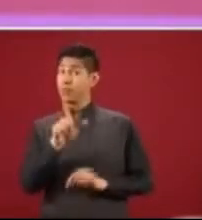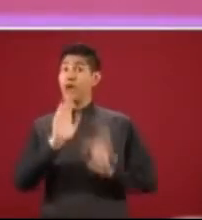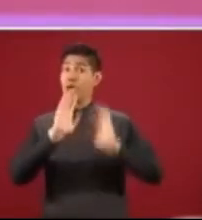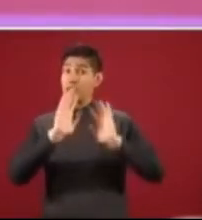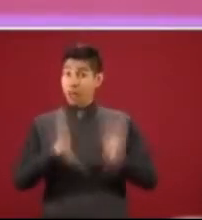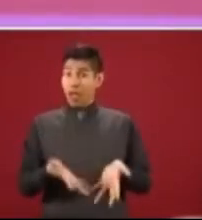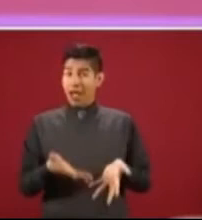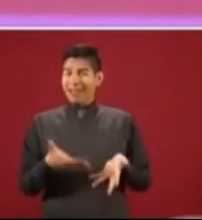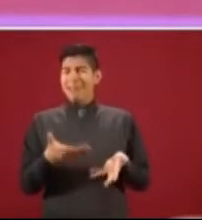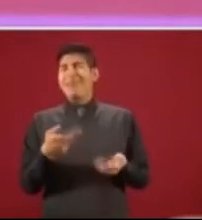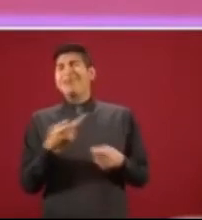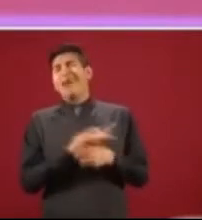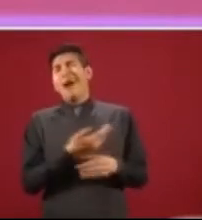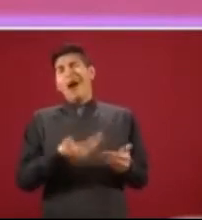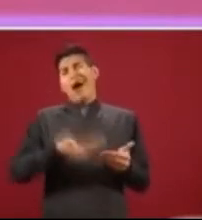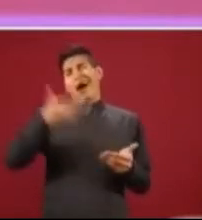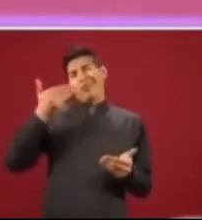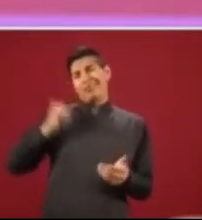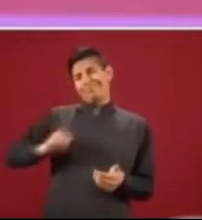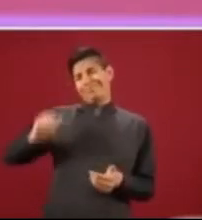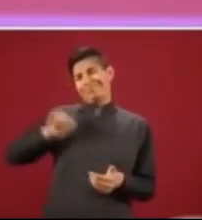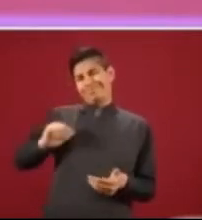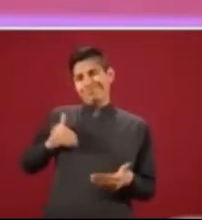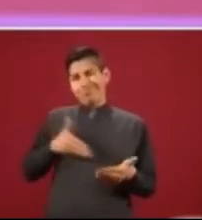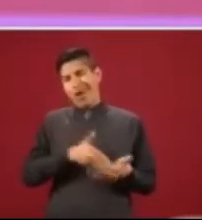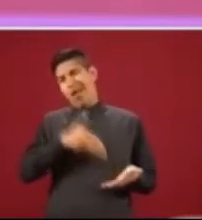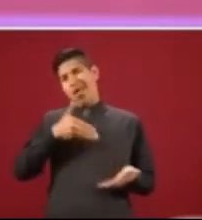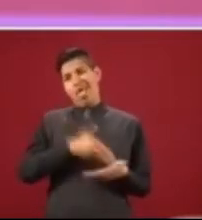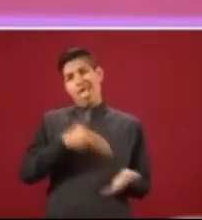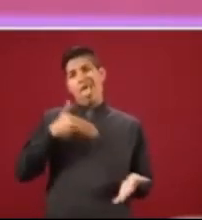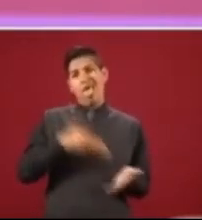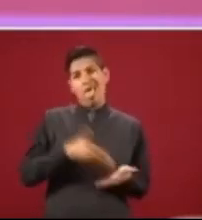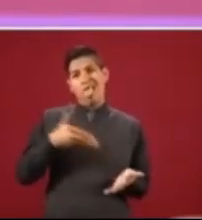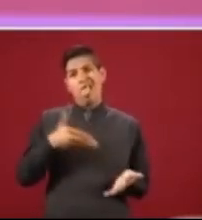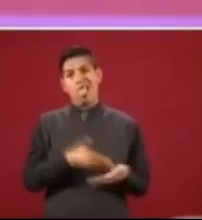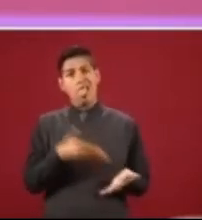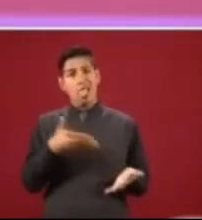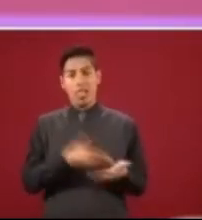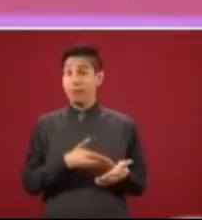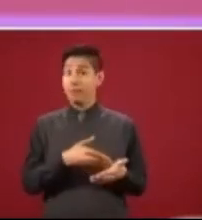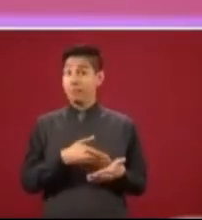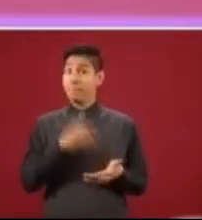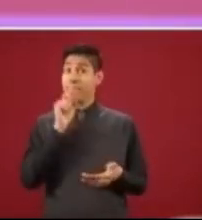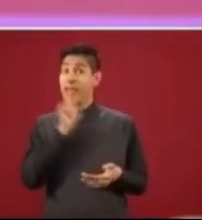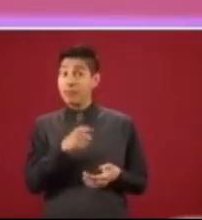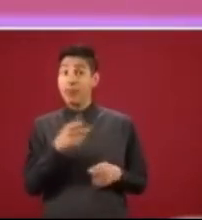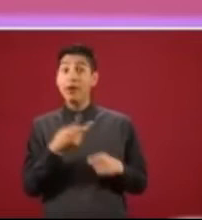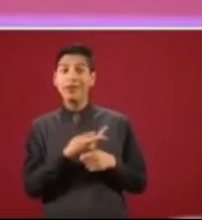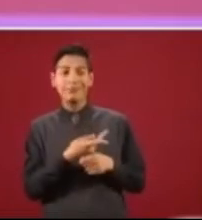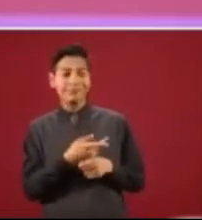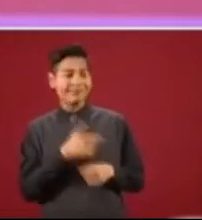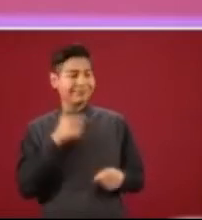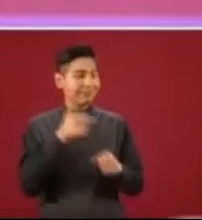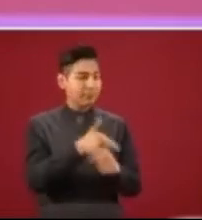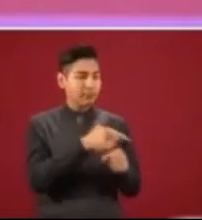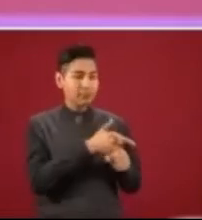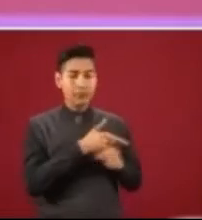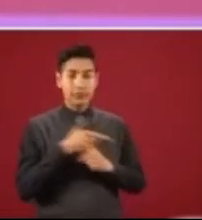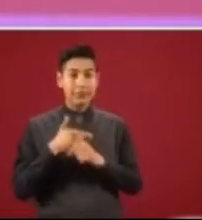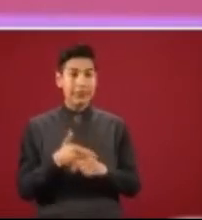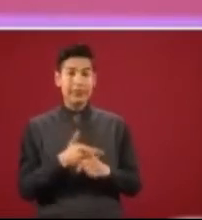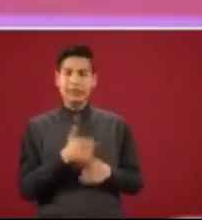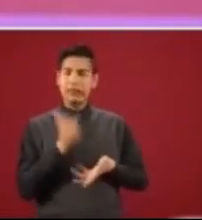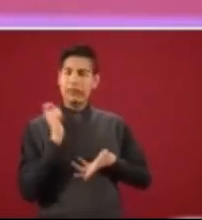importantes limitaciones y que se había prestado de manera muy clara a actos de mal uso